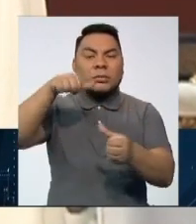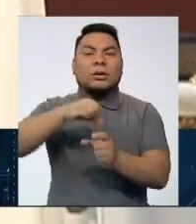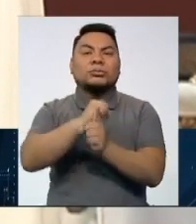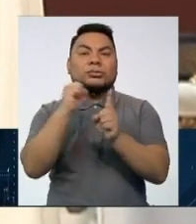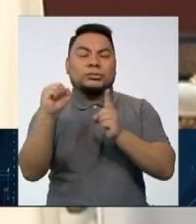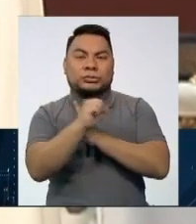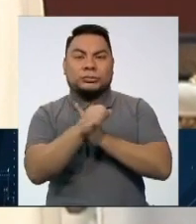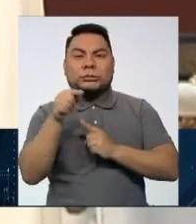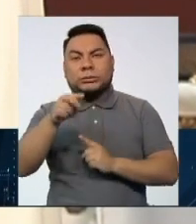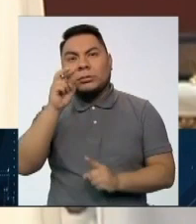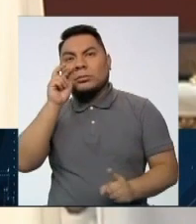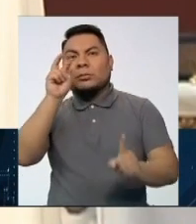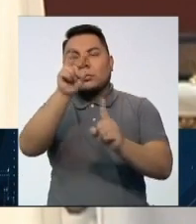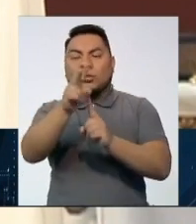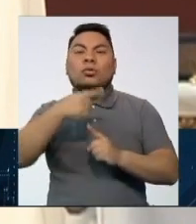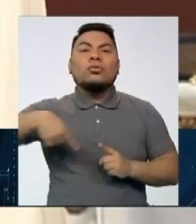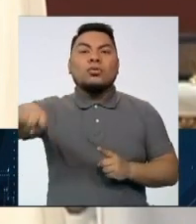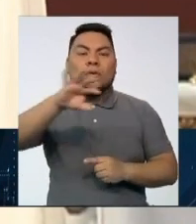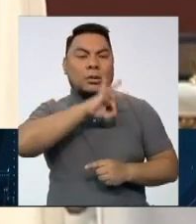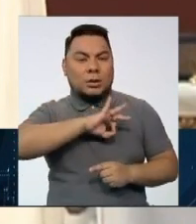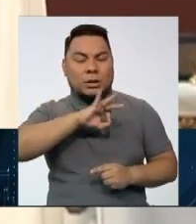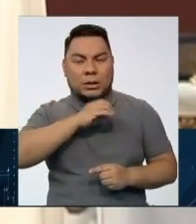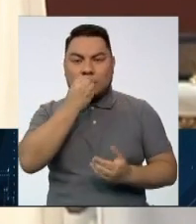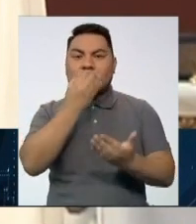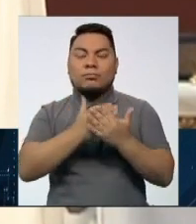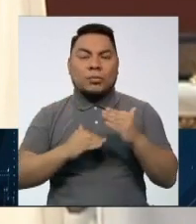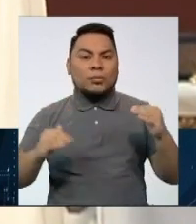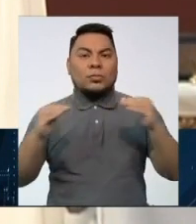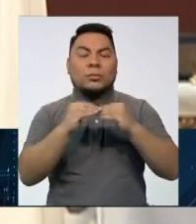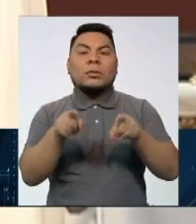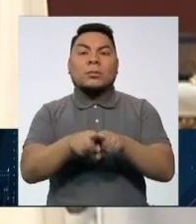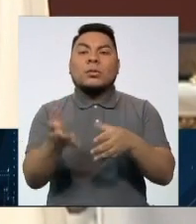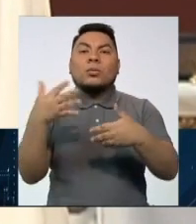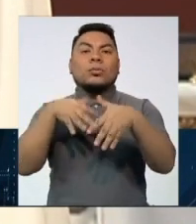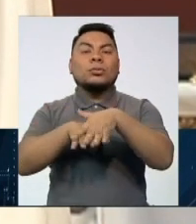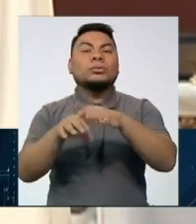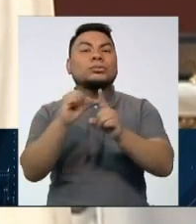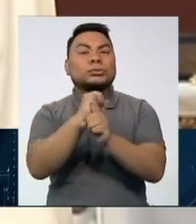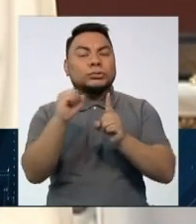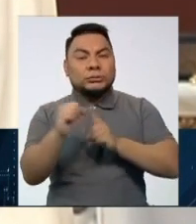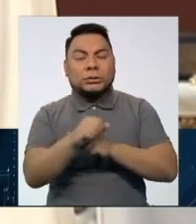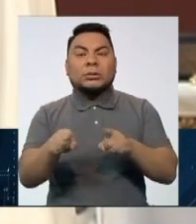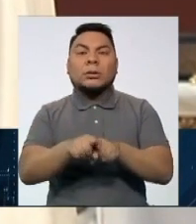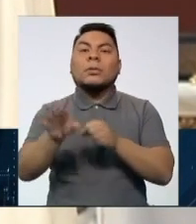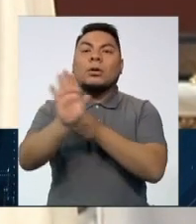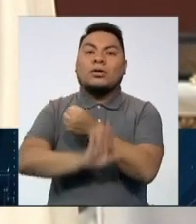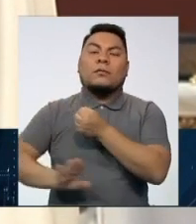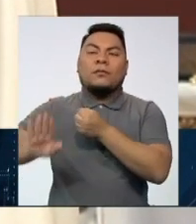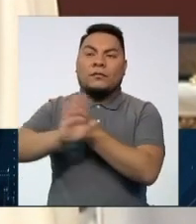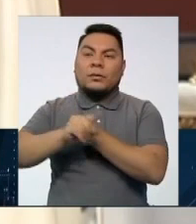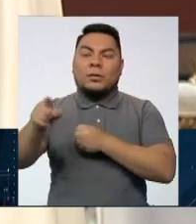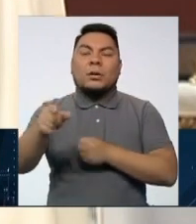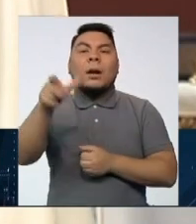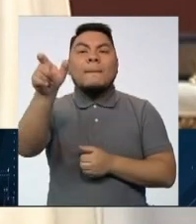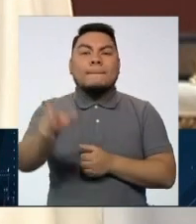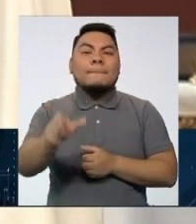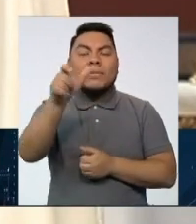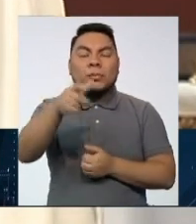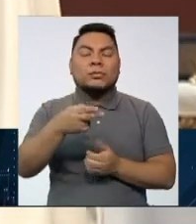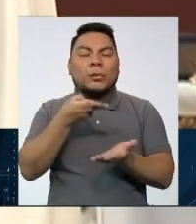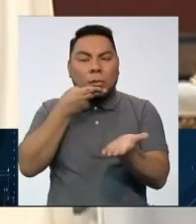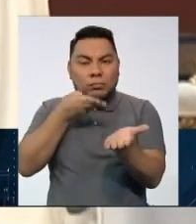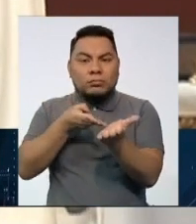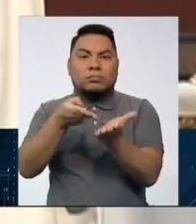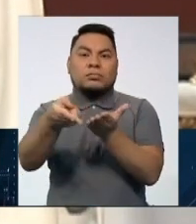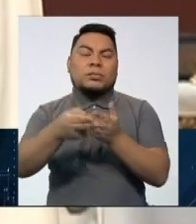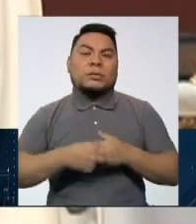con miras al bien común y a la inclusión social y a la defensa de los humildes y